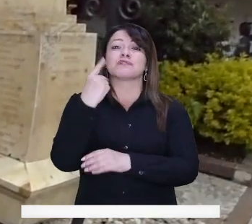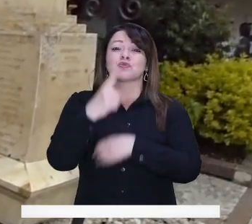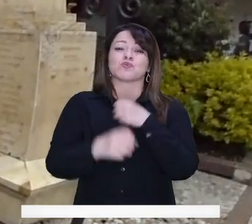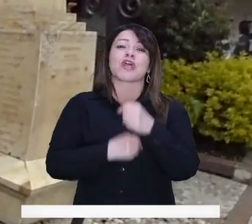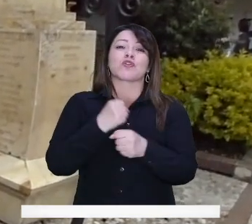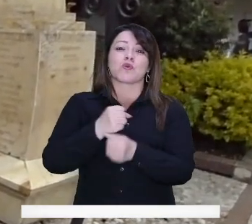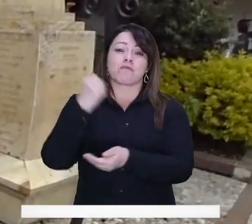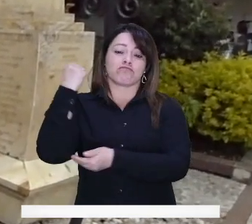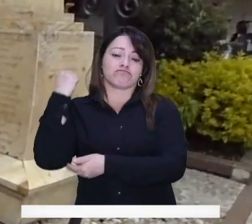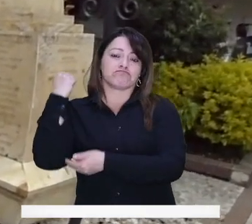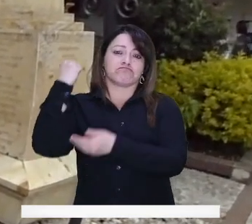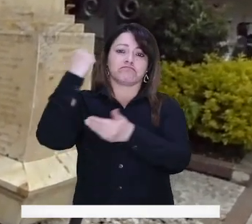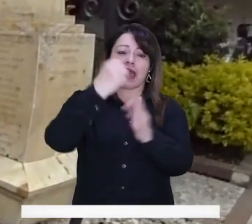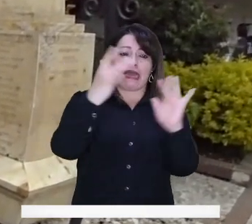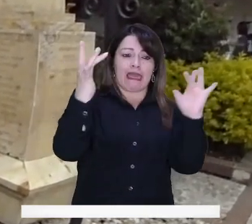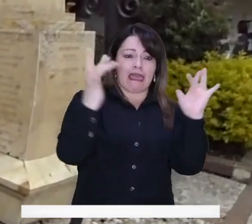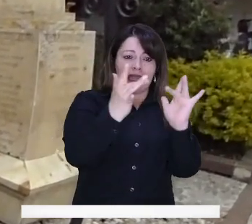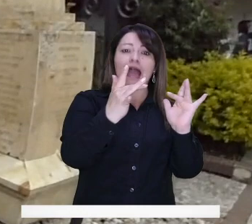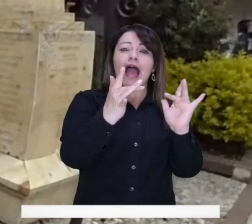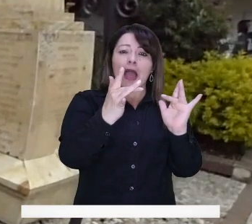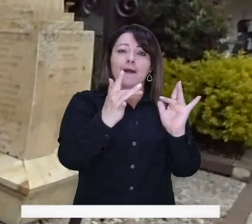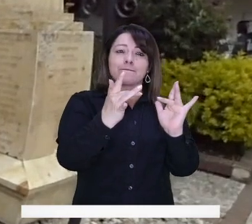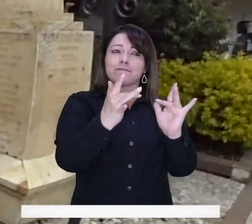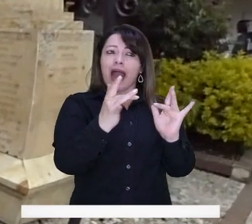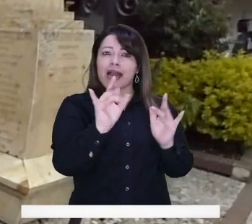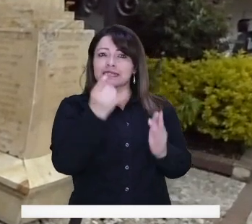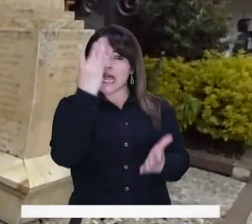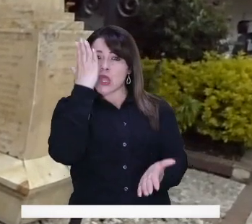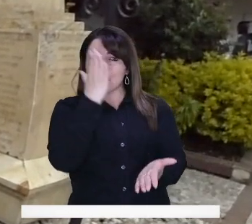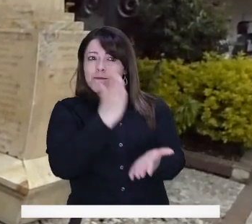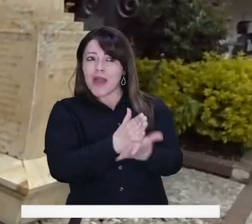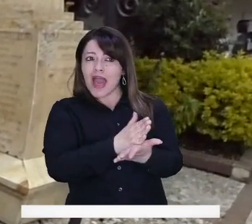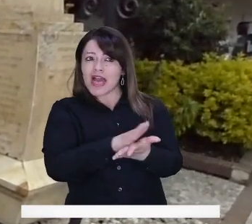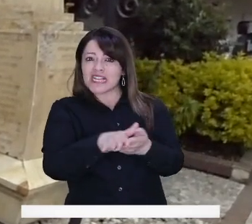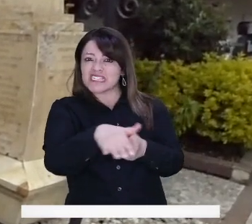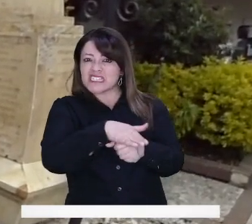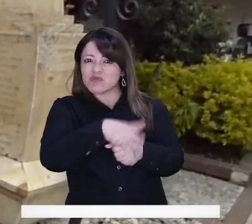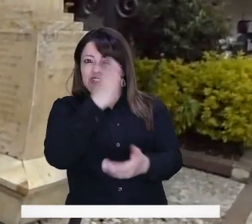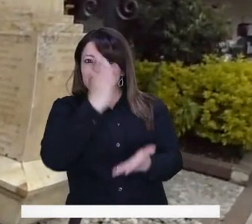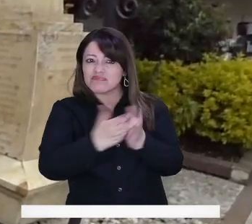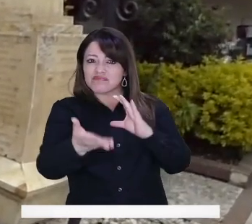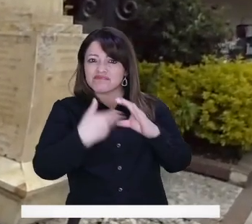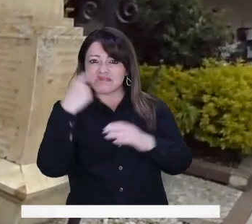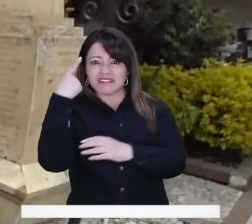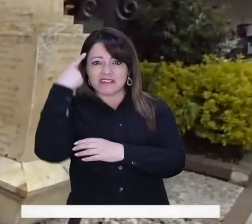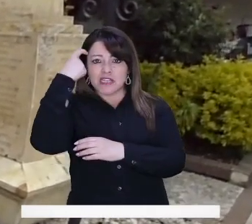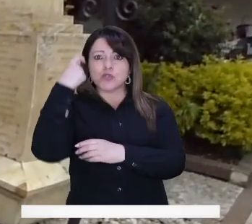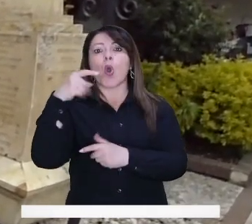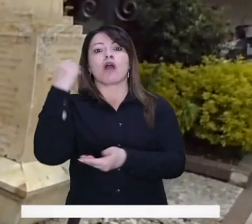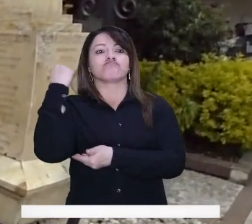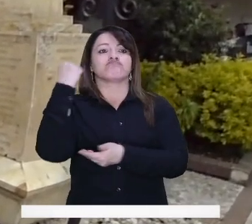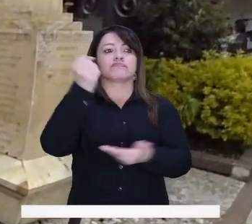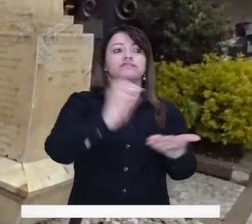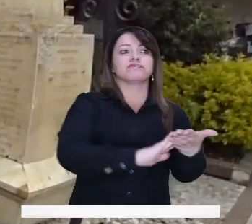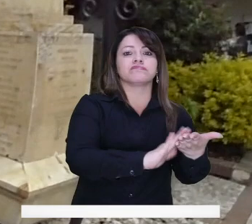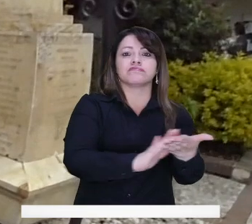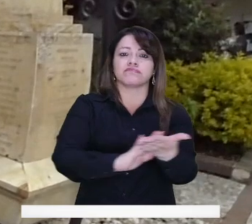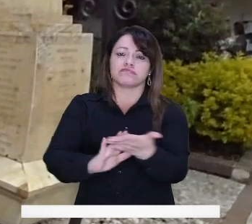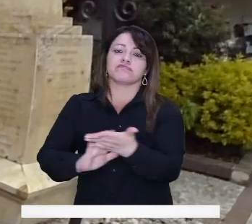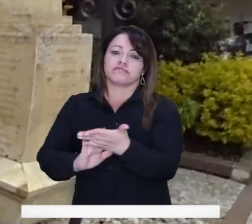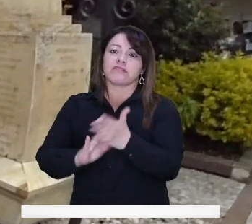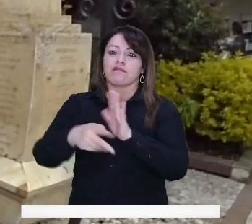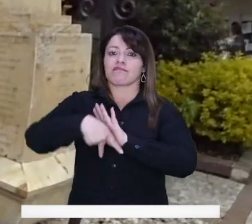pesos anuales destinados específicamente a atender toda la problemática de riesgos,